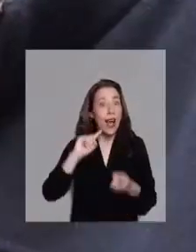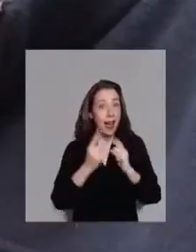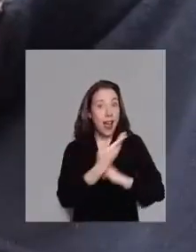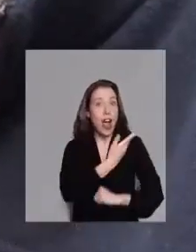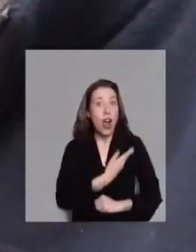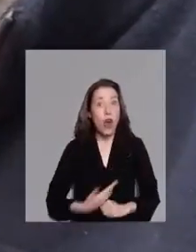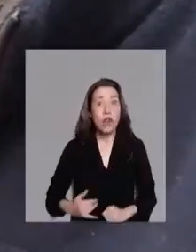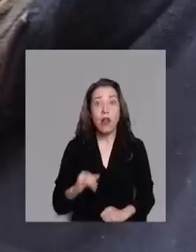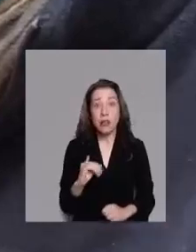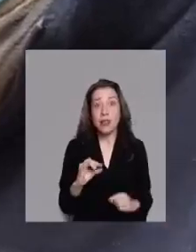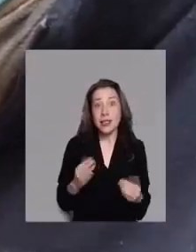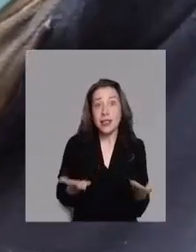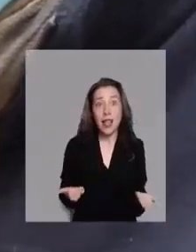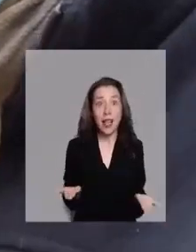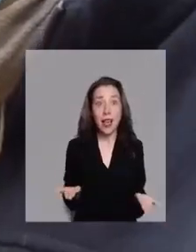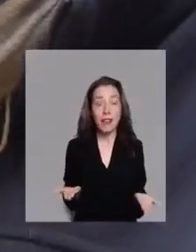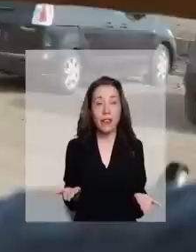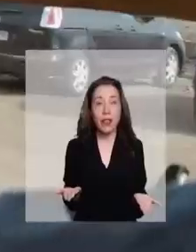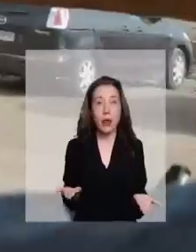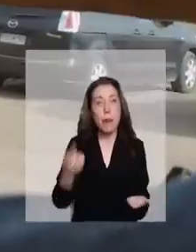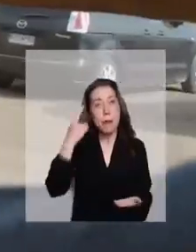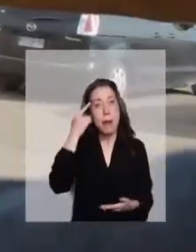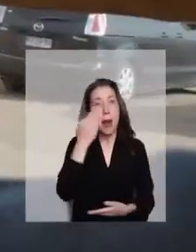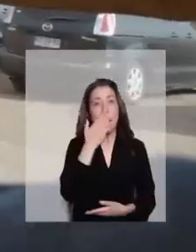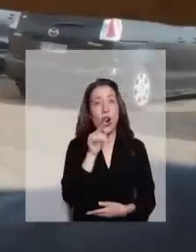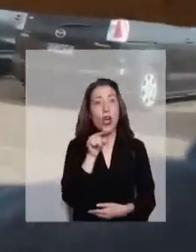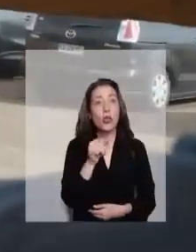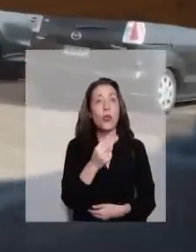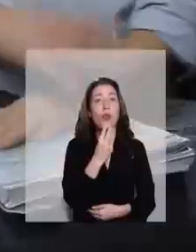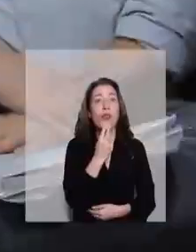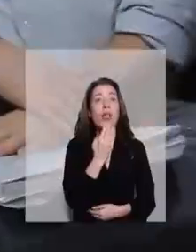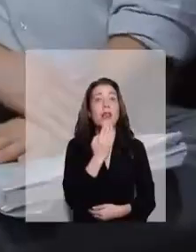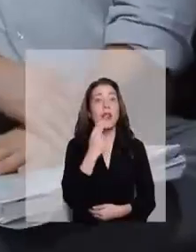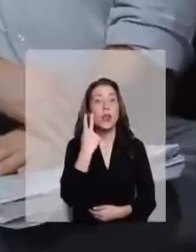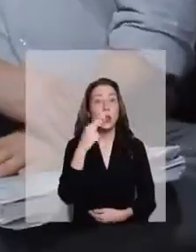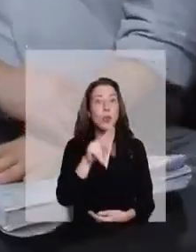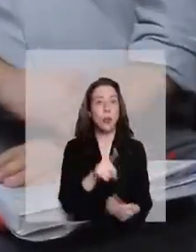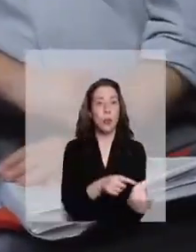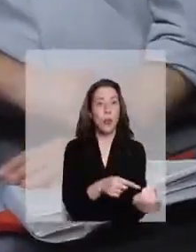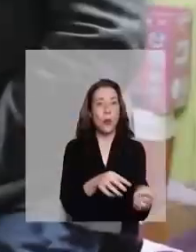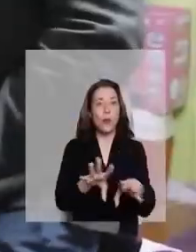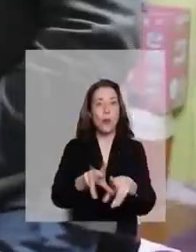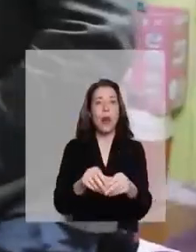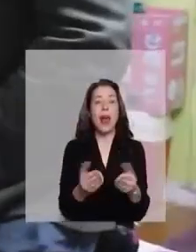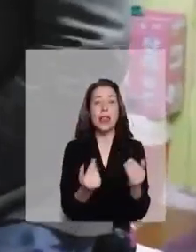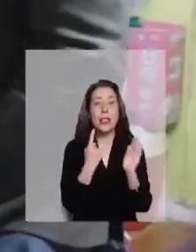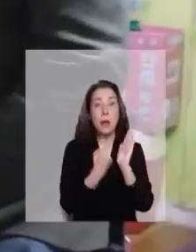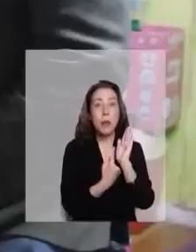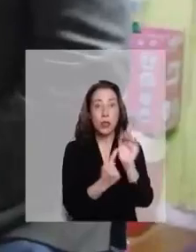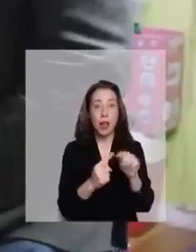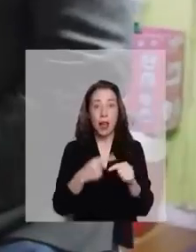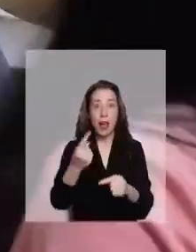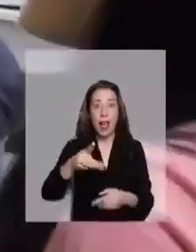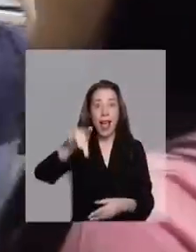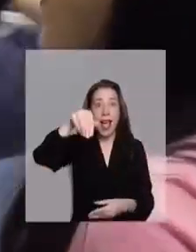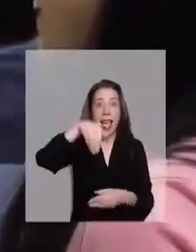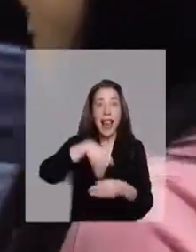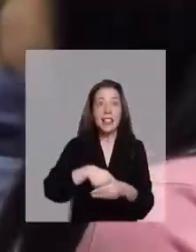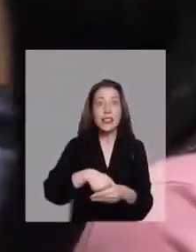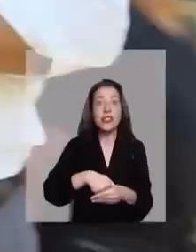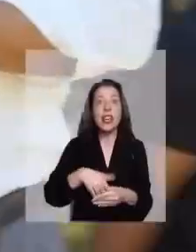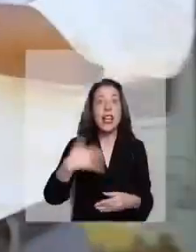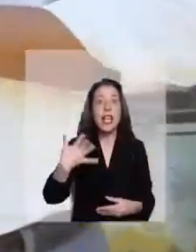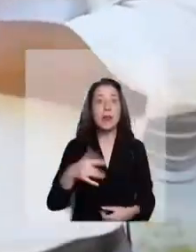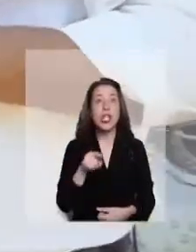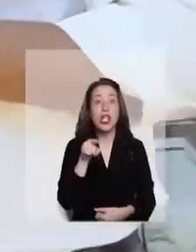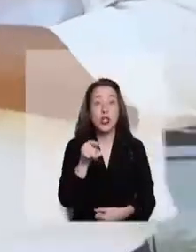hacer gobiernos sí sirve para algo, para mejorar tu vida y la de tu familia. Necesitamos demostrar que esta elección se trata de